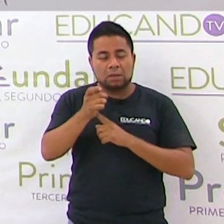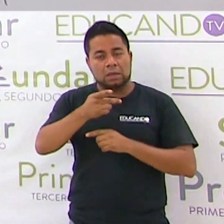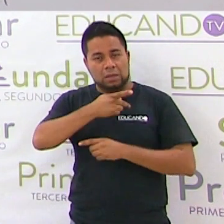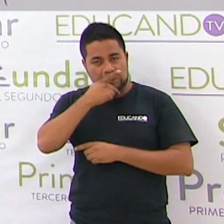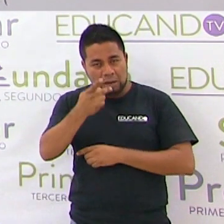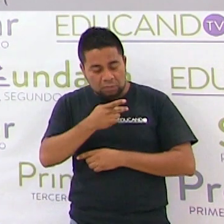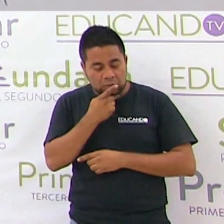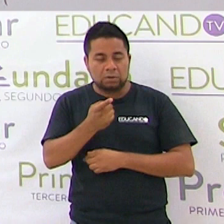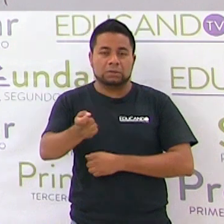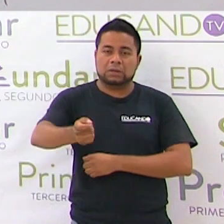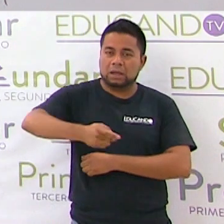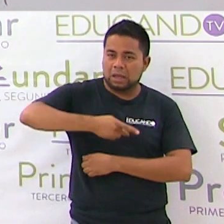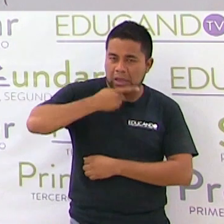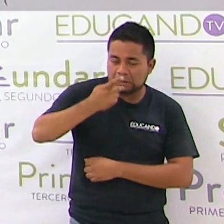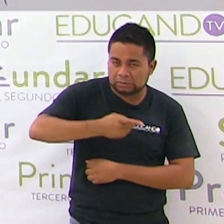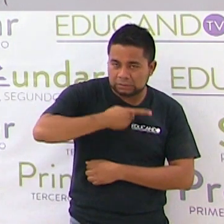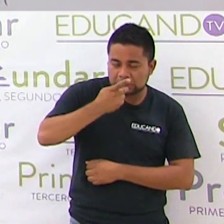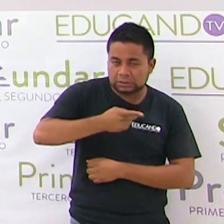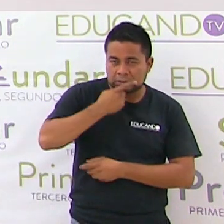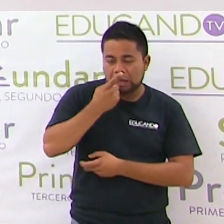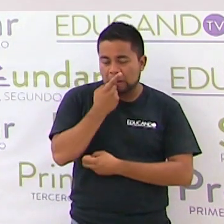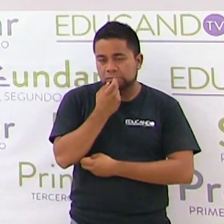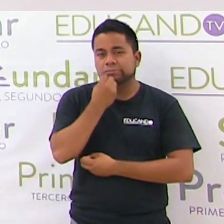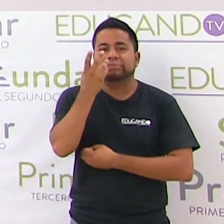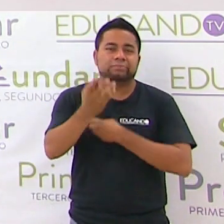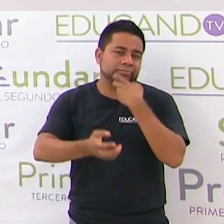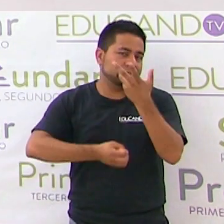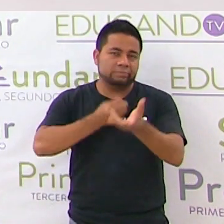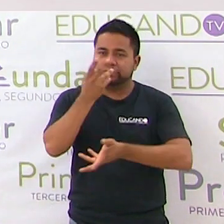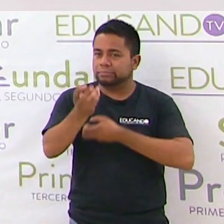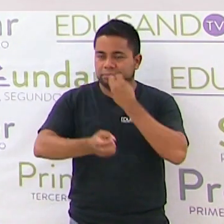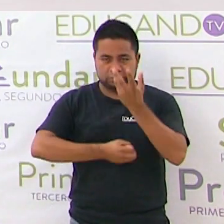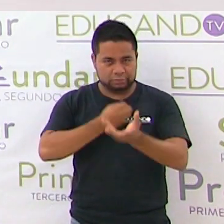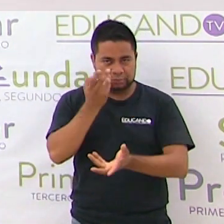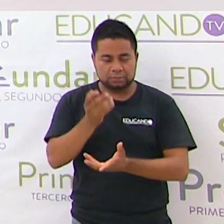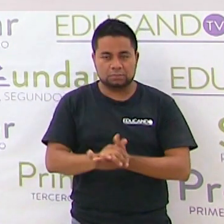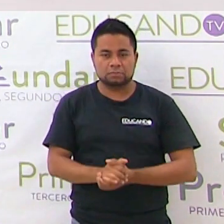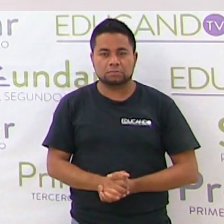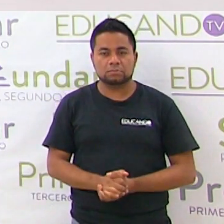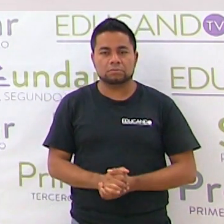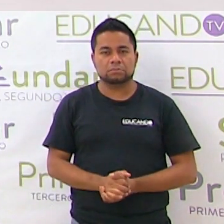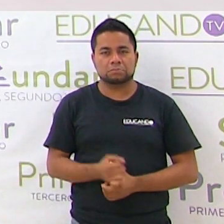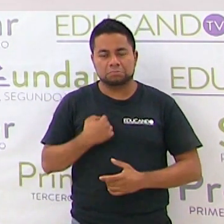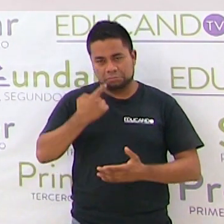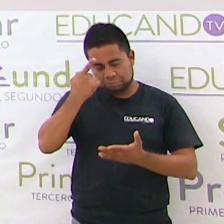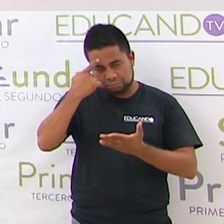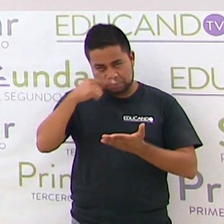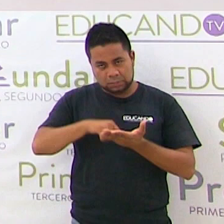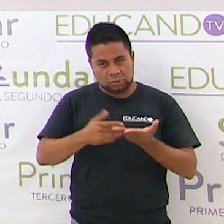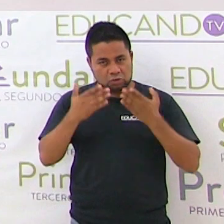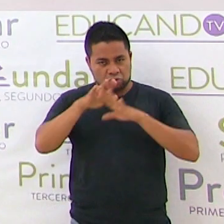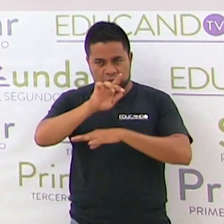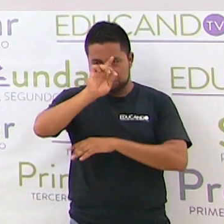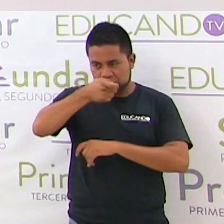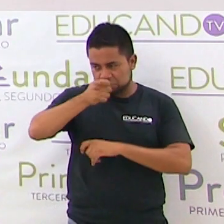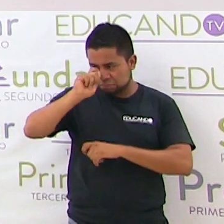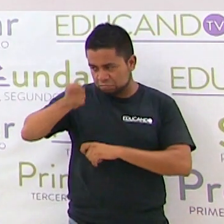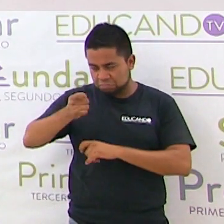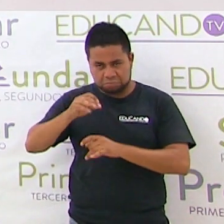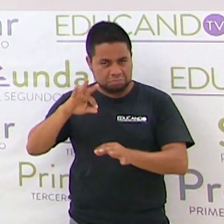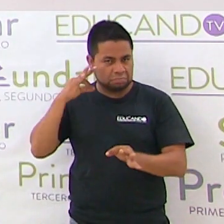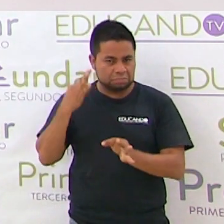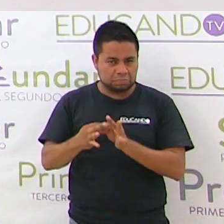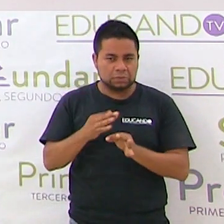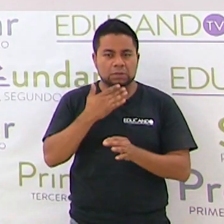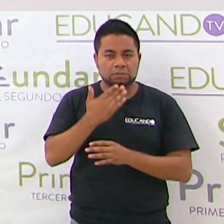y habló hasta por los codos. Yo creo que en cuanto a acentuación ya terminamos. De